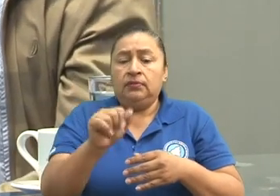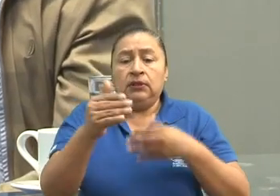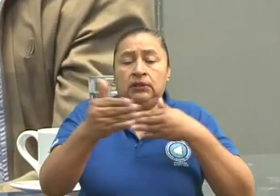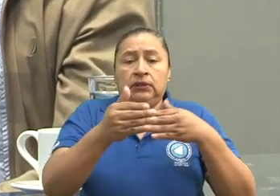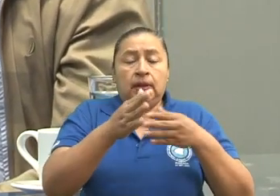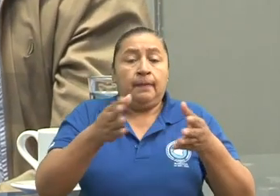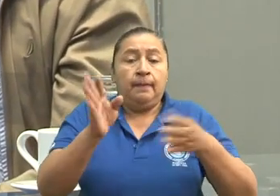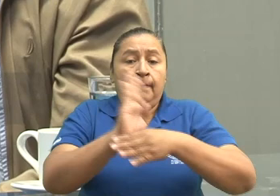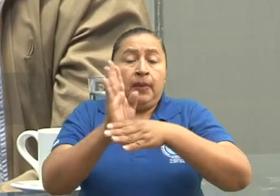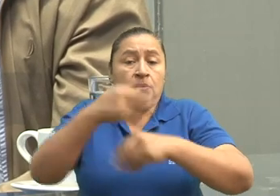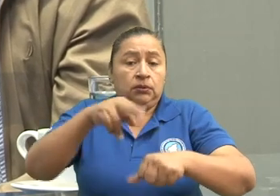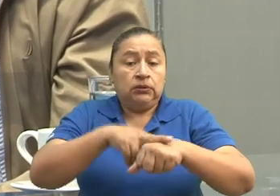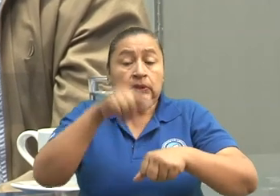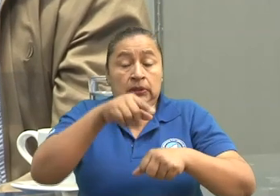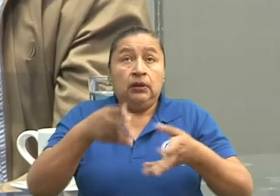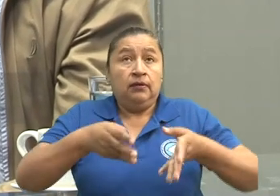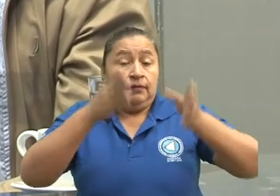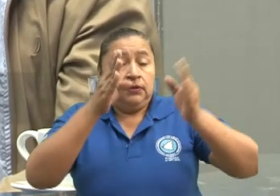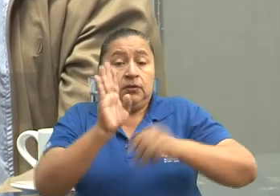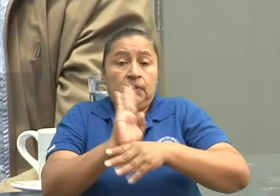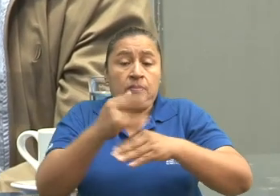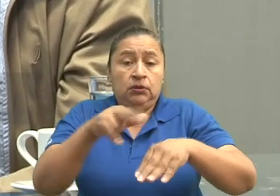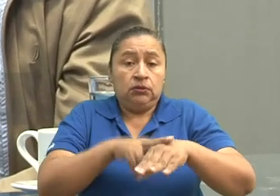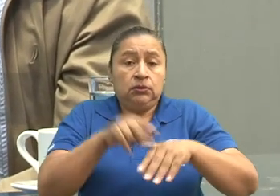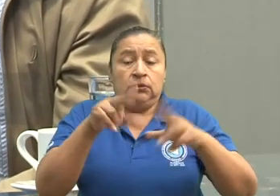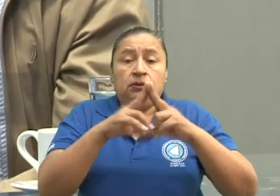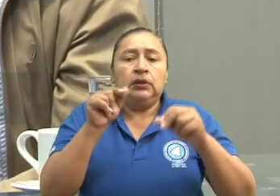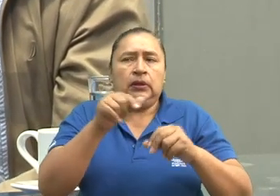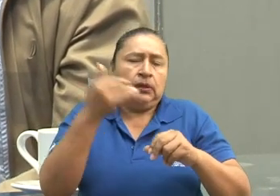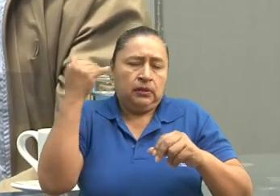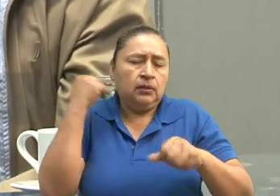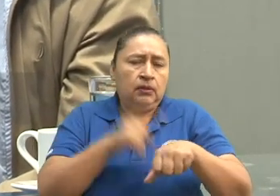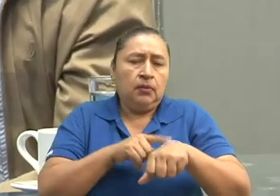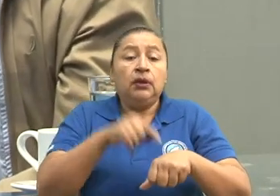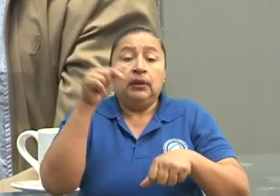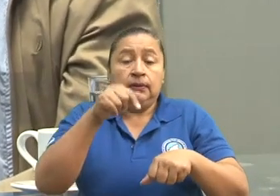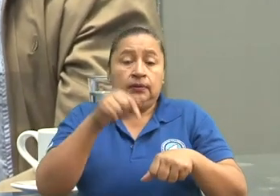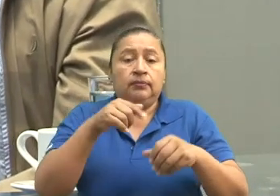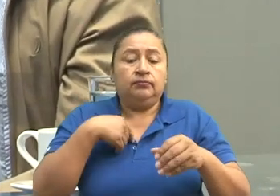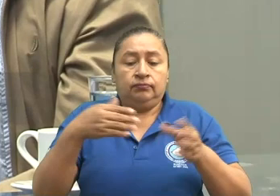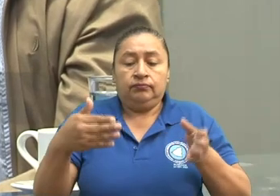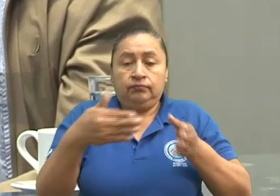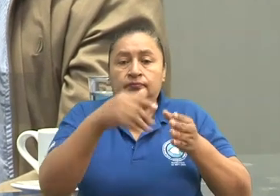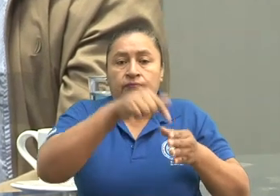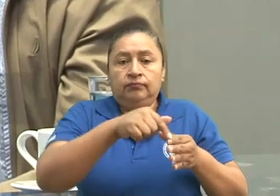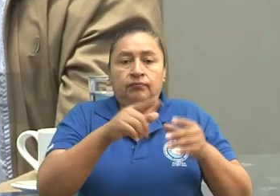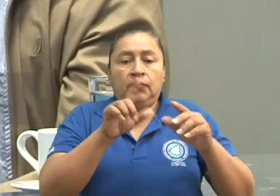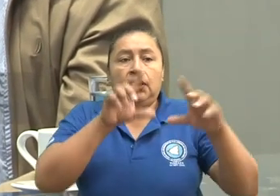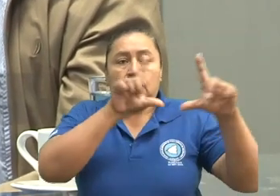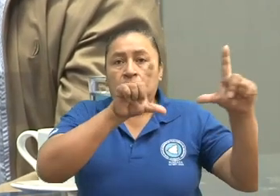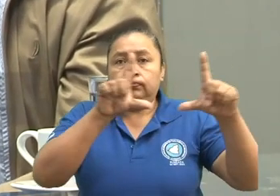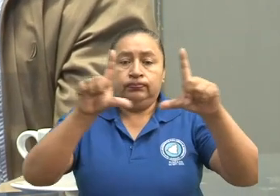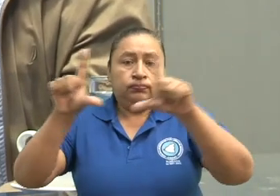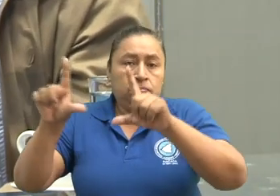Banco Nacional, está el edificio del Banco Nacional de Nicaragua en aquel momento, ¿verdad?, que ha ido aquí en esta parte donde están estos rótulos. Que hoy